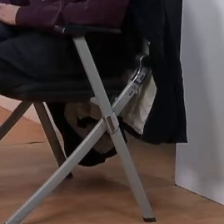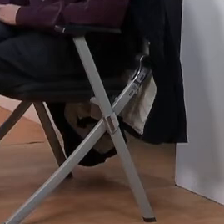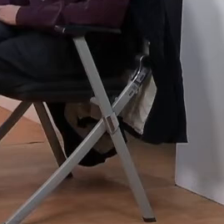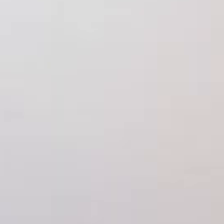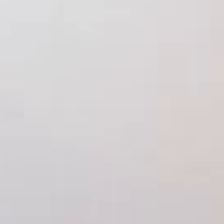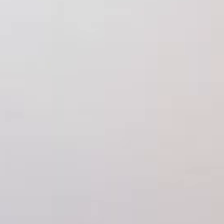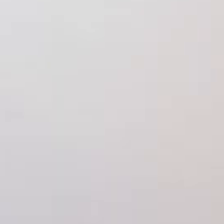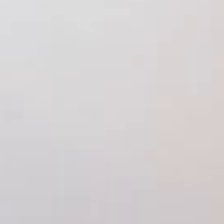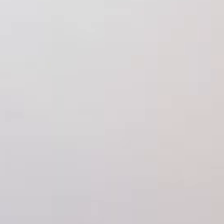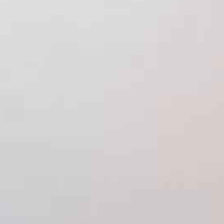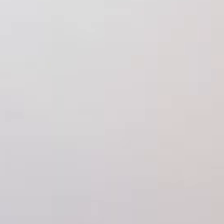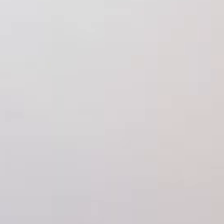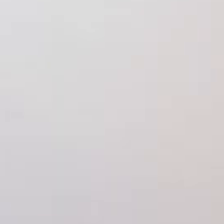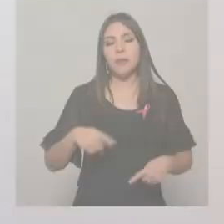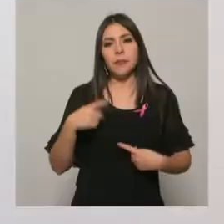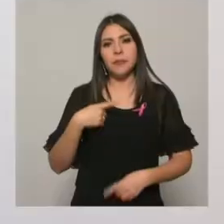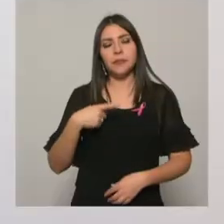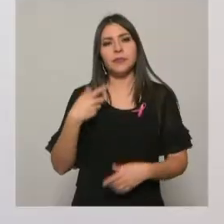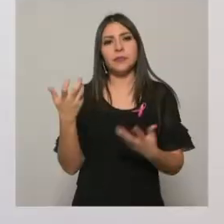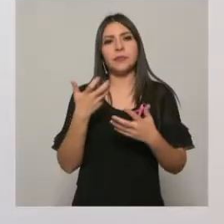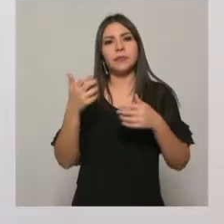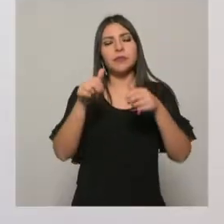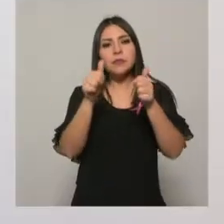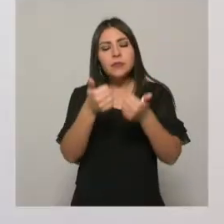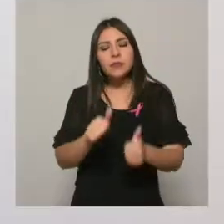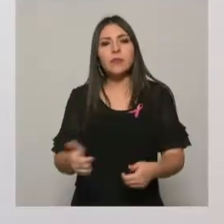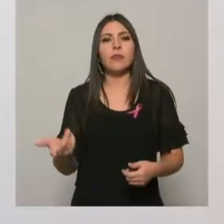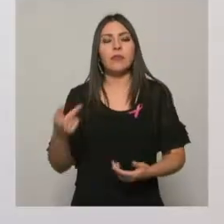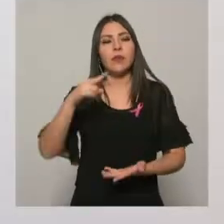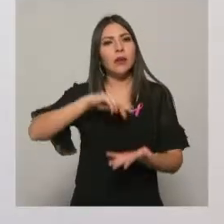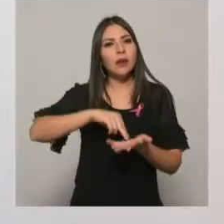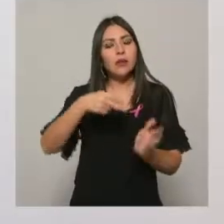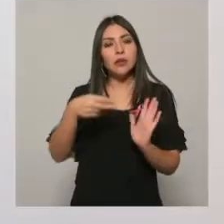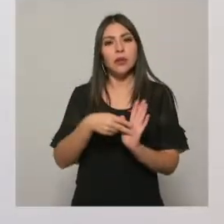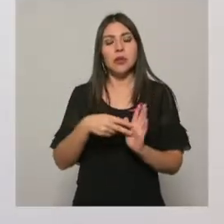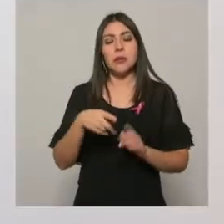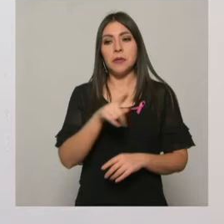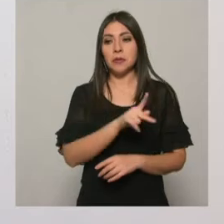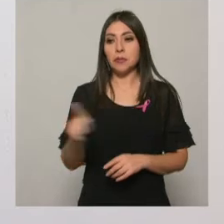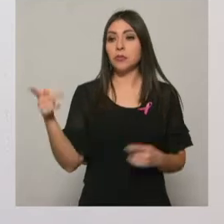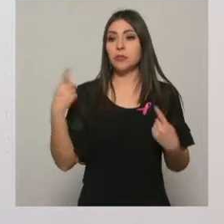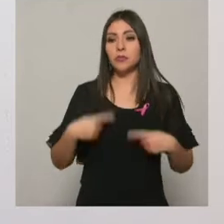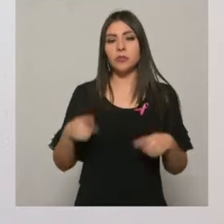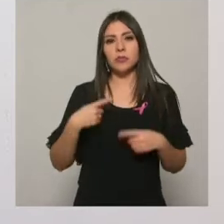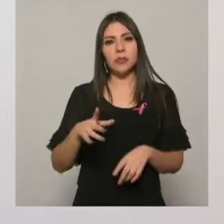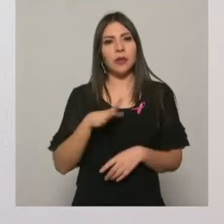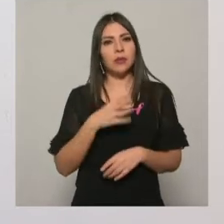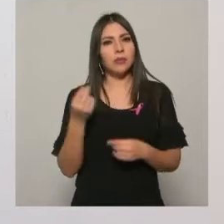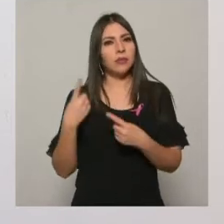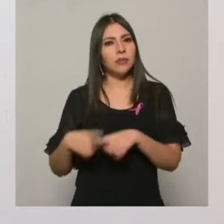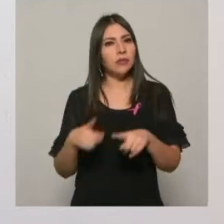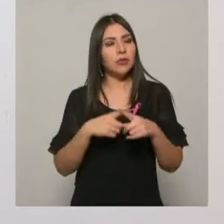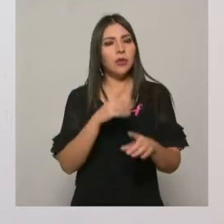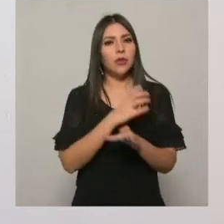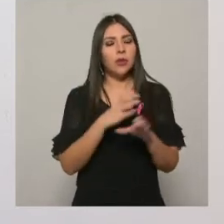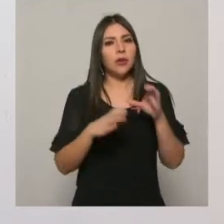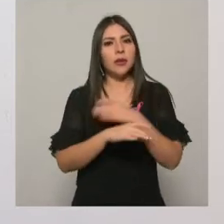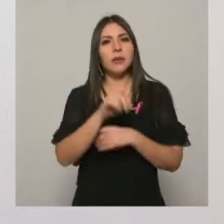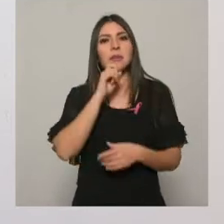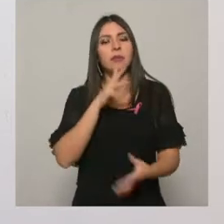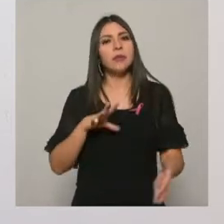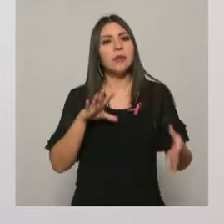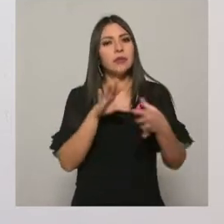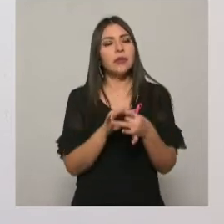también, artistas plásticos, arquitectos, o sea, sí hay muchas disciplinas que convergen en